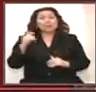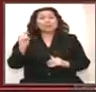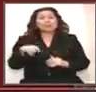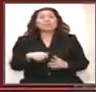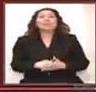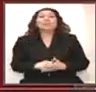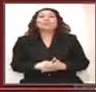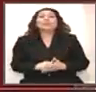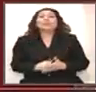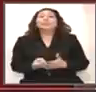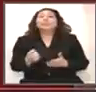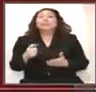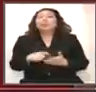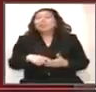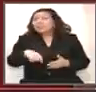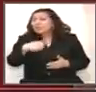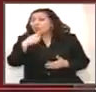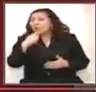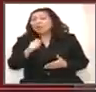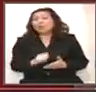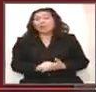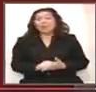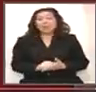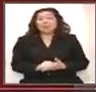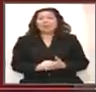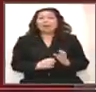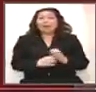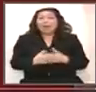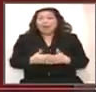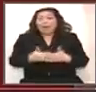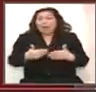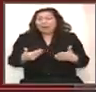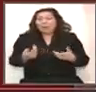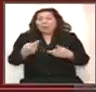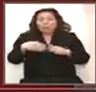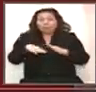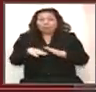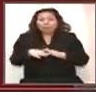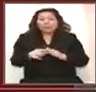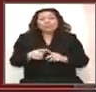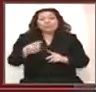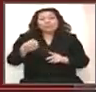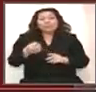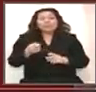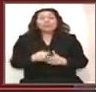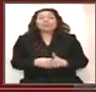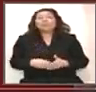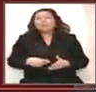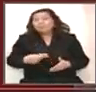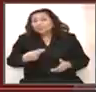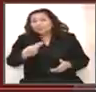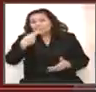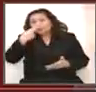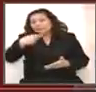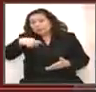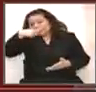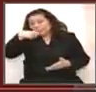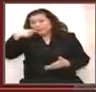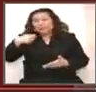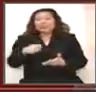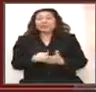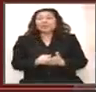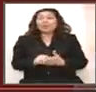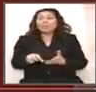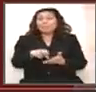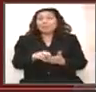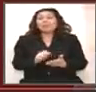56.5% ha consumido drogas en etapa previa al internamiento, especialmente inhalantes y marihuana, y el 10%